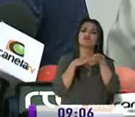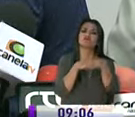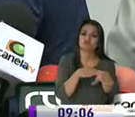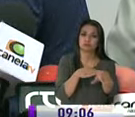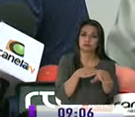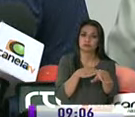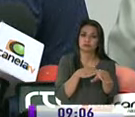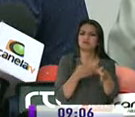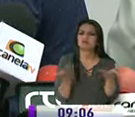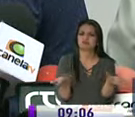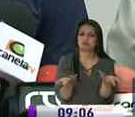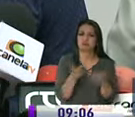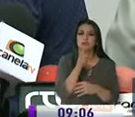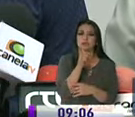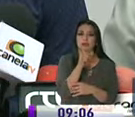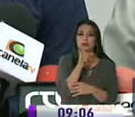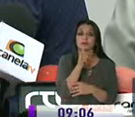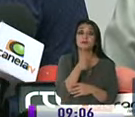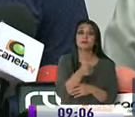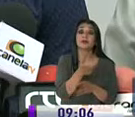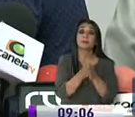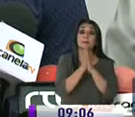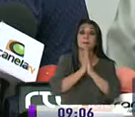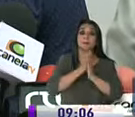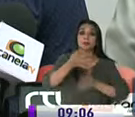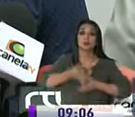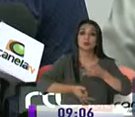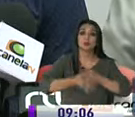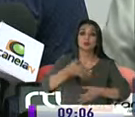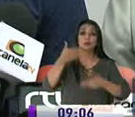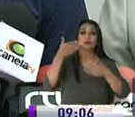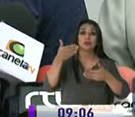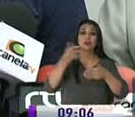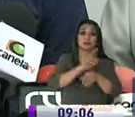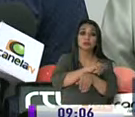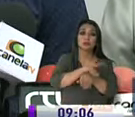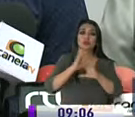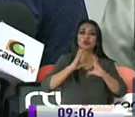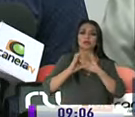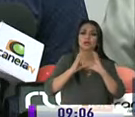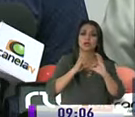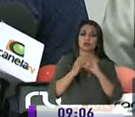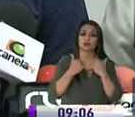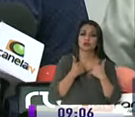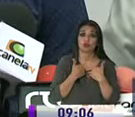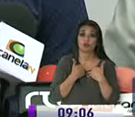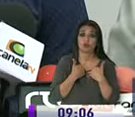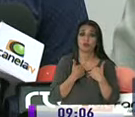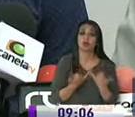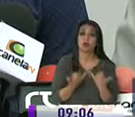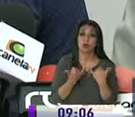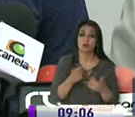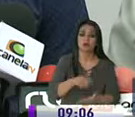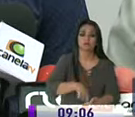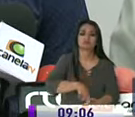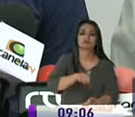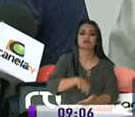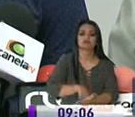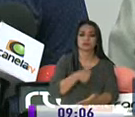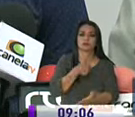está haciéndose a juicio político al superintendente de comunicación, para lo cual voy a proceder a suscribir